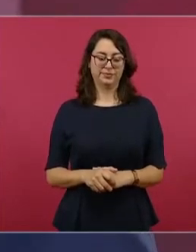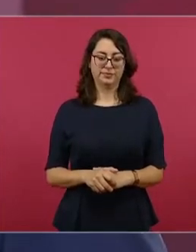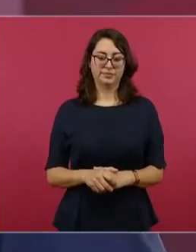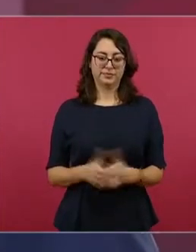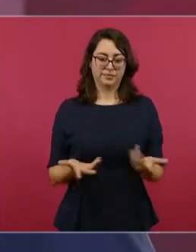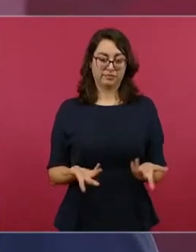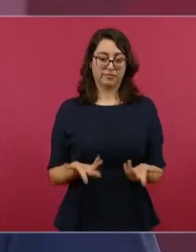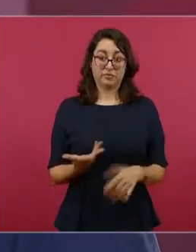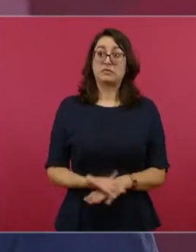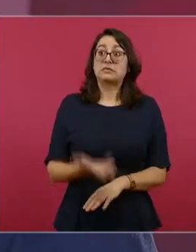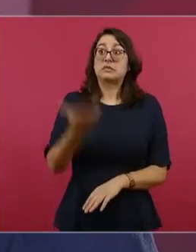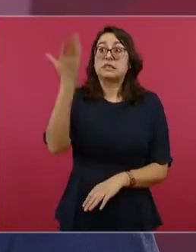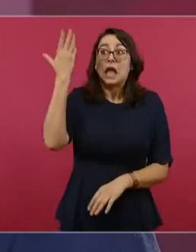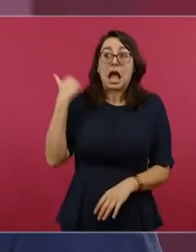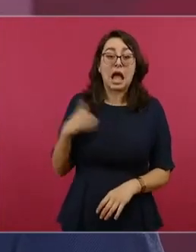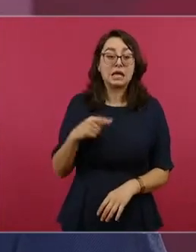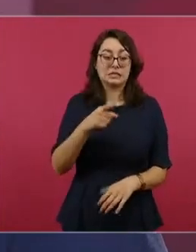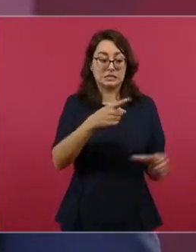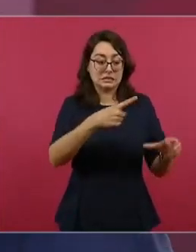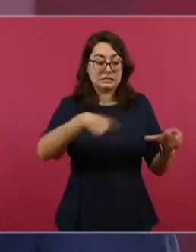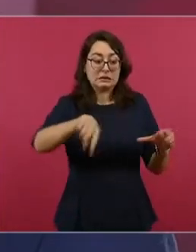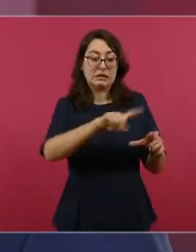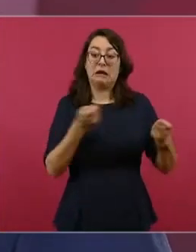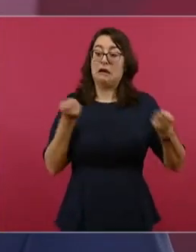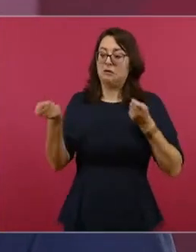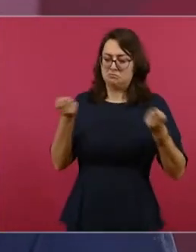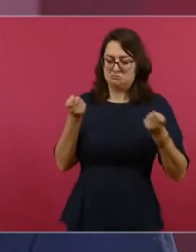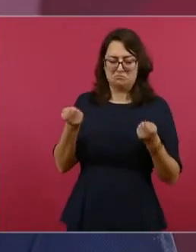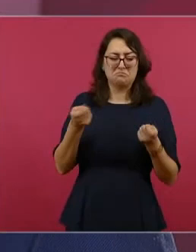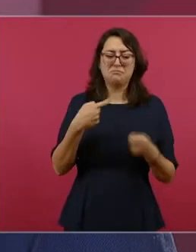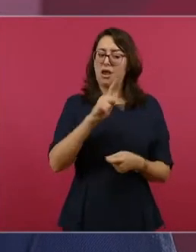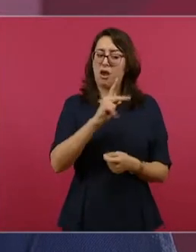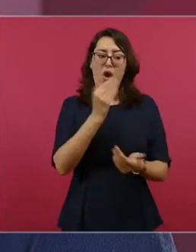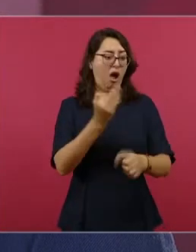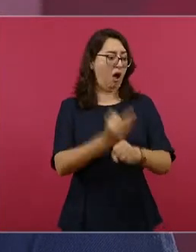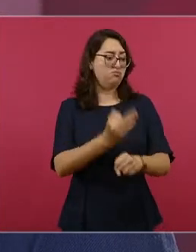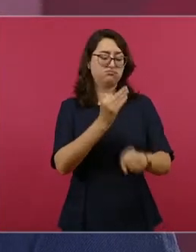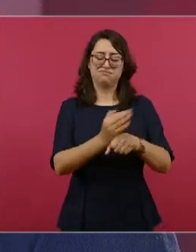como era antes. Ya esto cambió